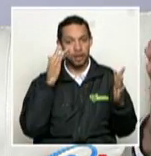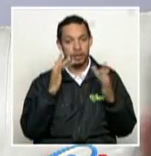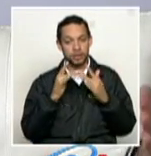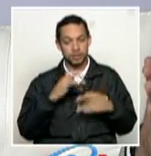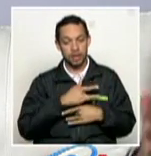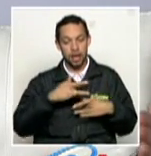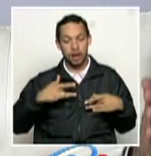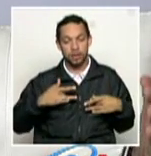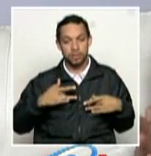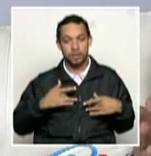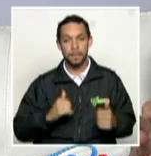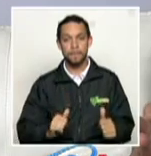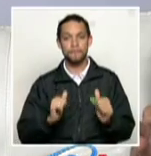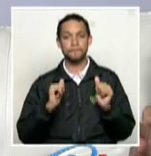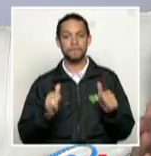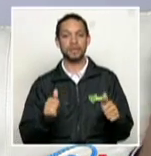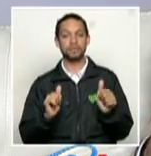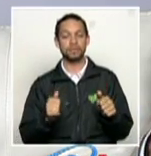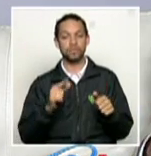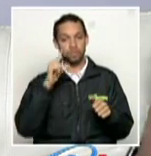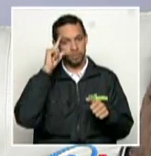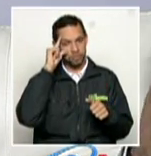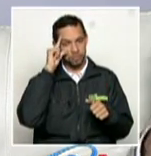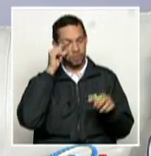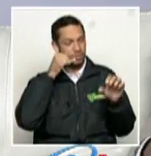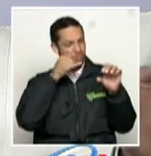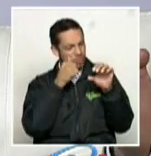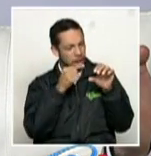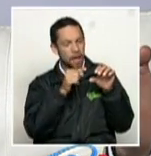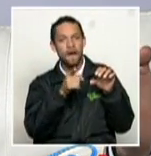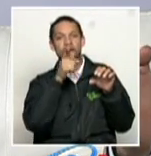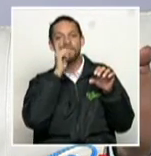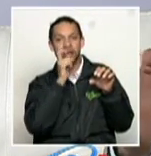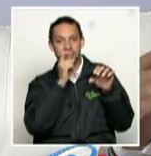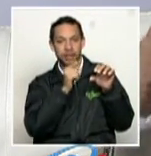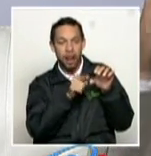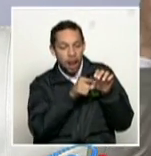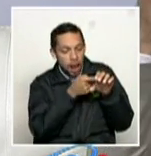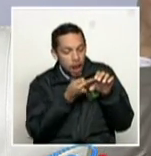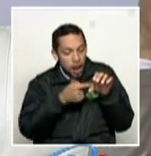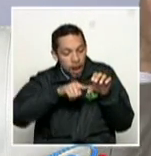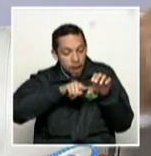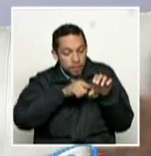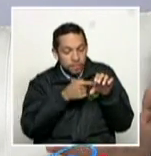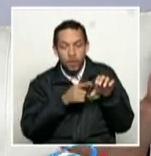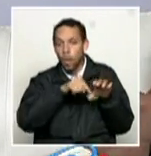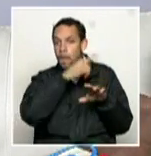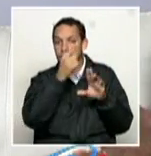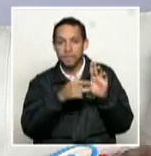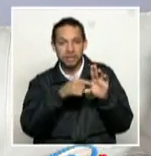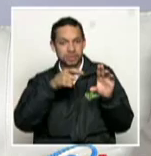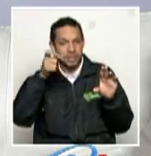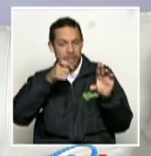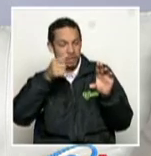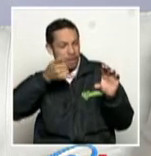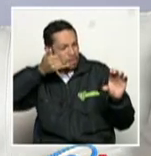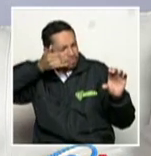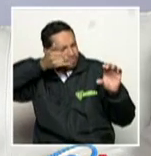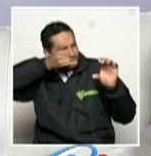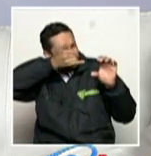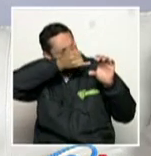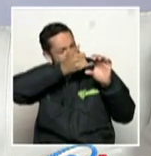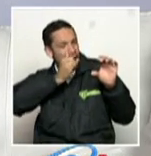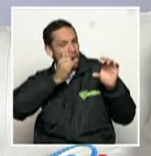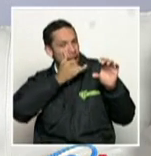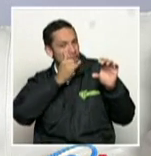decir, no se hagan una citología sola, que eso no sirve, le falta mucho. El tratamiento tiene que ser completo. Y lo otro es como